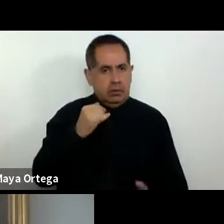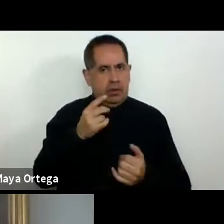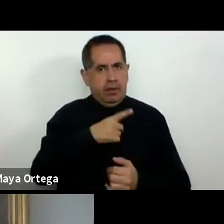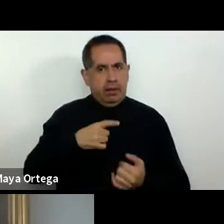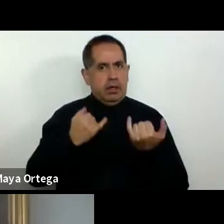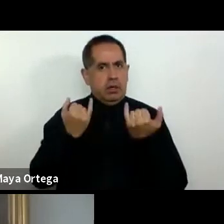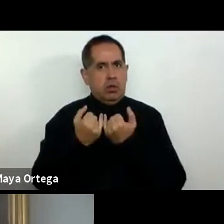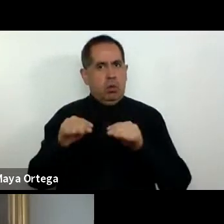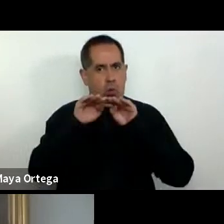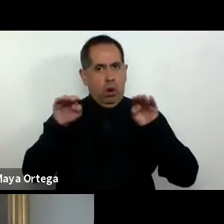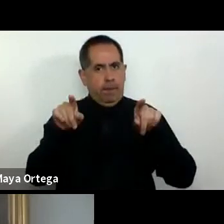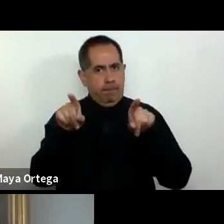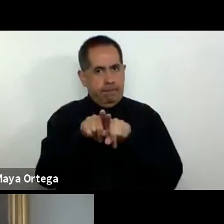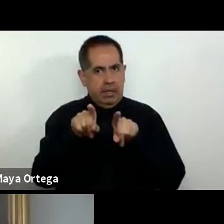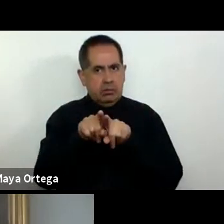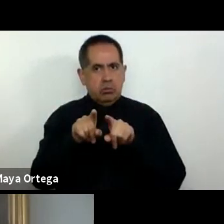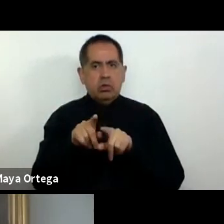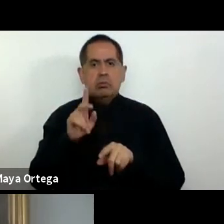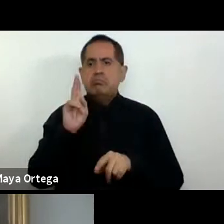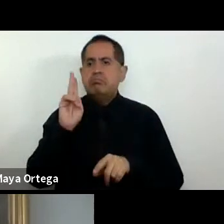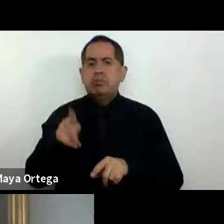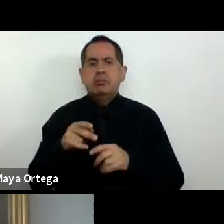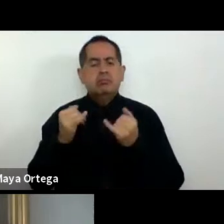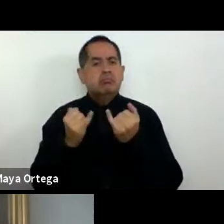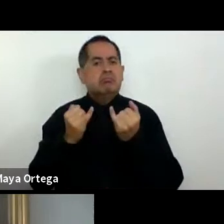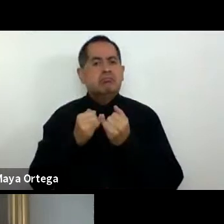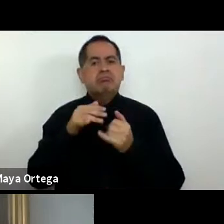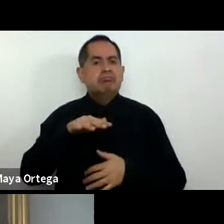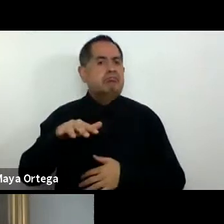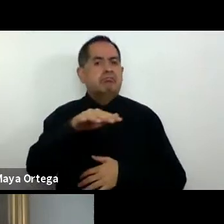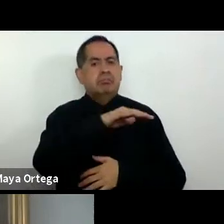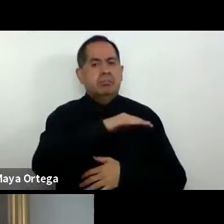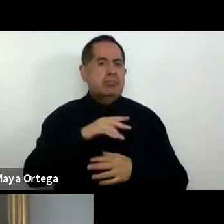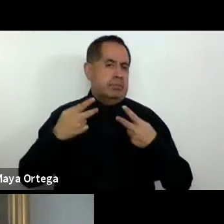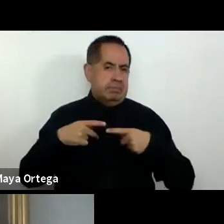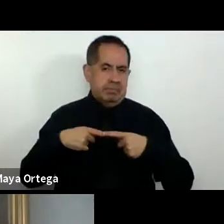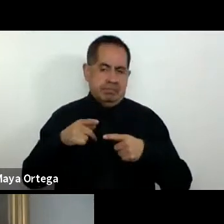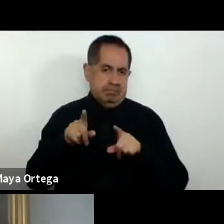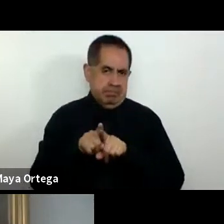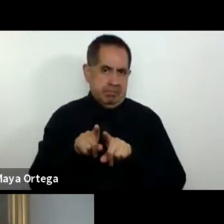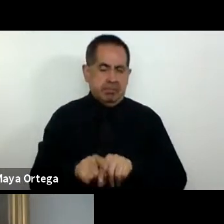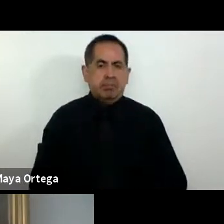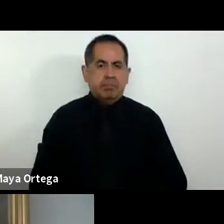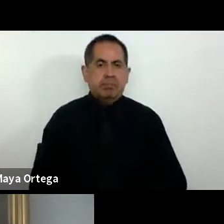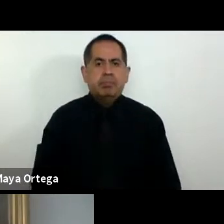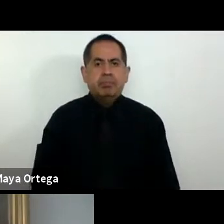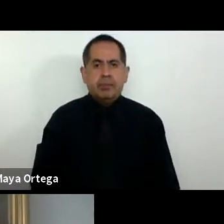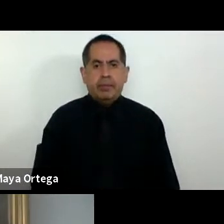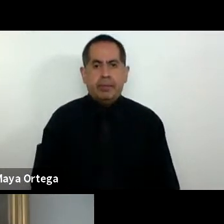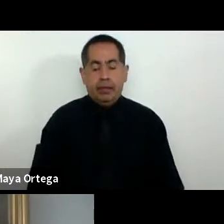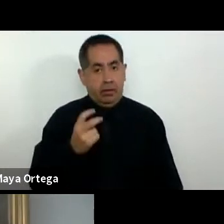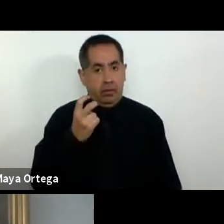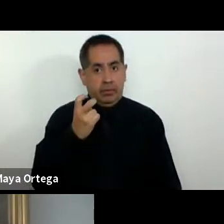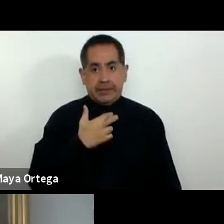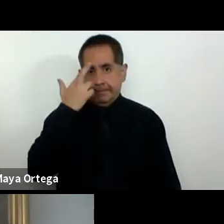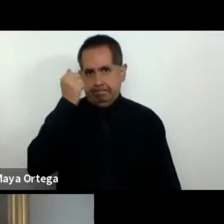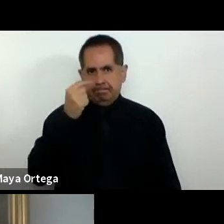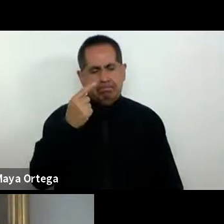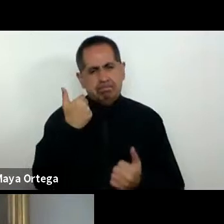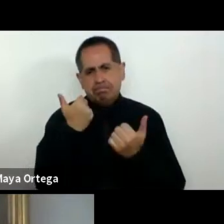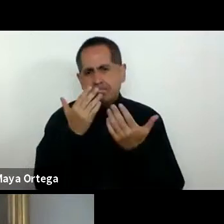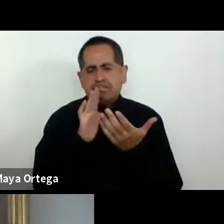de condiciones que el resto de las personas. Por esta razón,